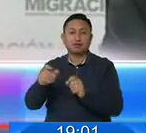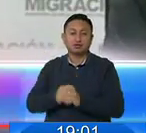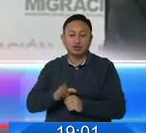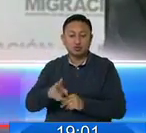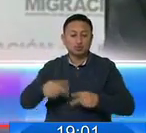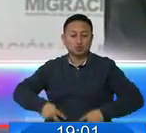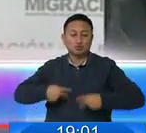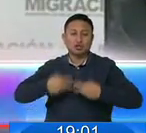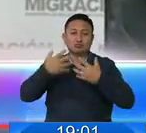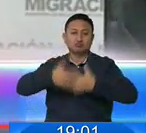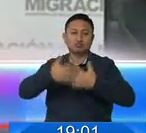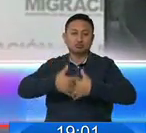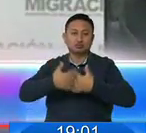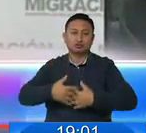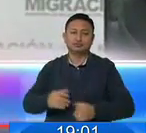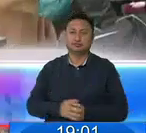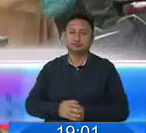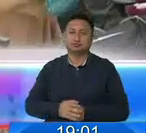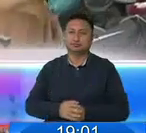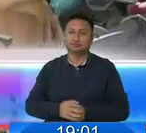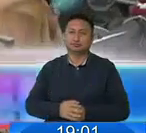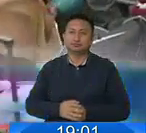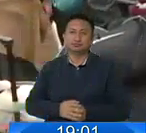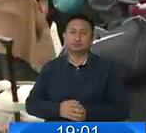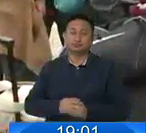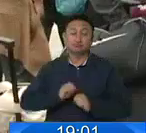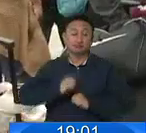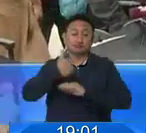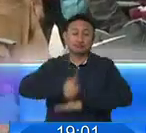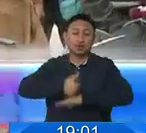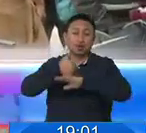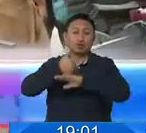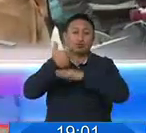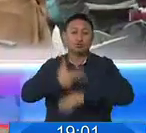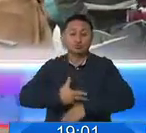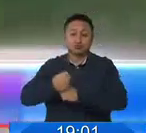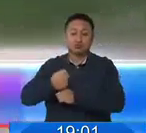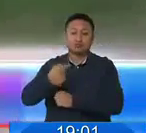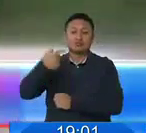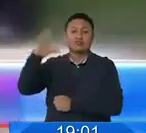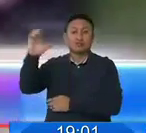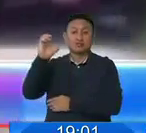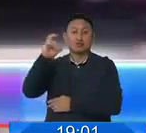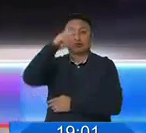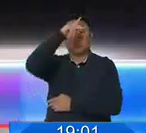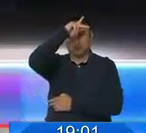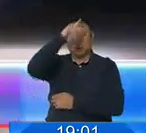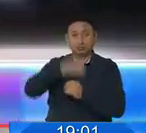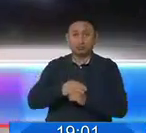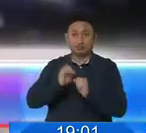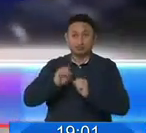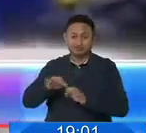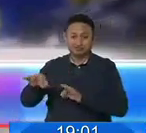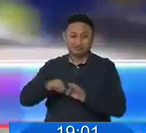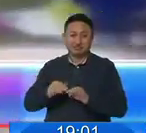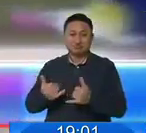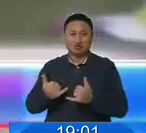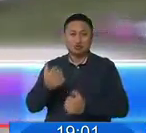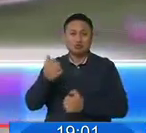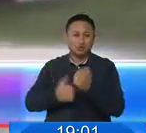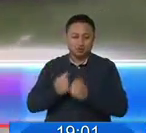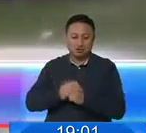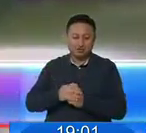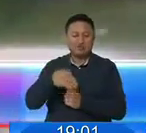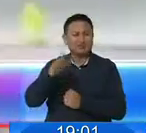vida productiva de todos los países. Y es que las autoridades migratorias de ambos países explicaron que uno de los fenómenos con los cuales